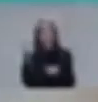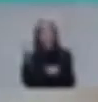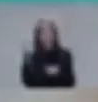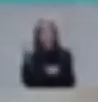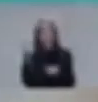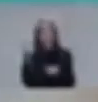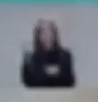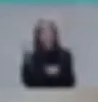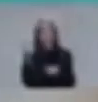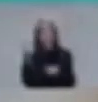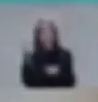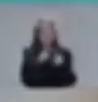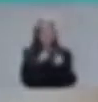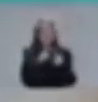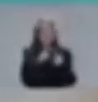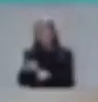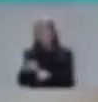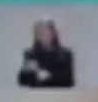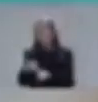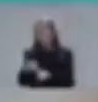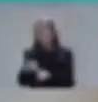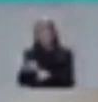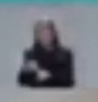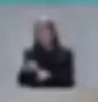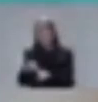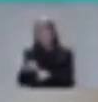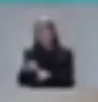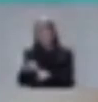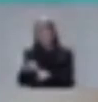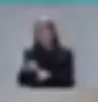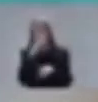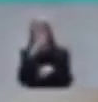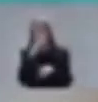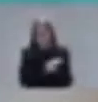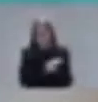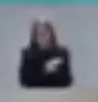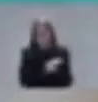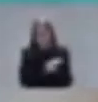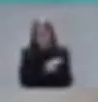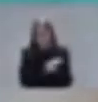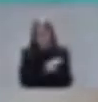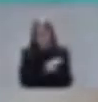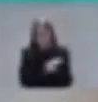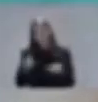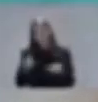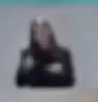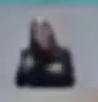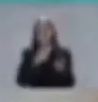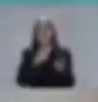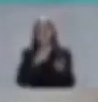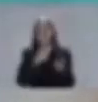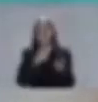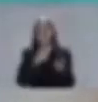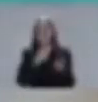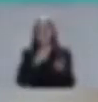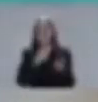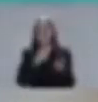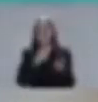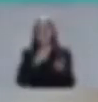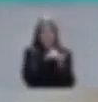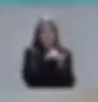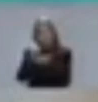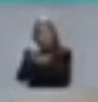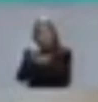públicas, como son el Servicio de Administración Tributaria, la Unidad de Inteligencia Financiera